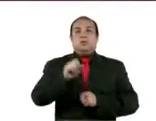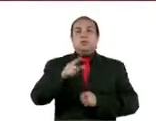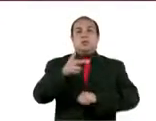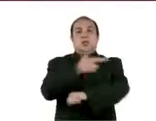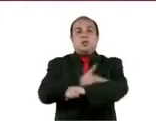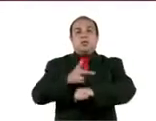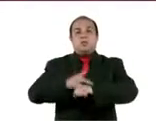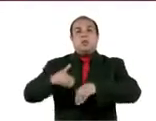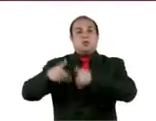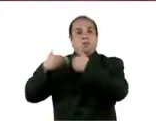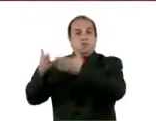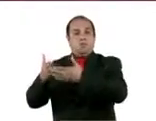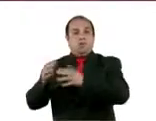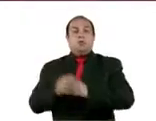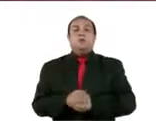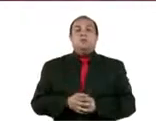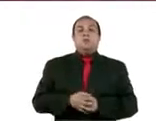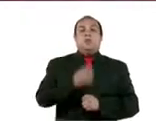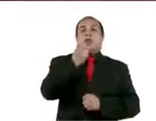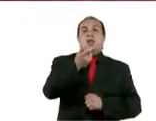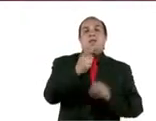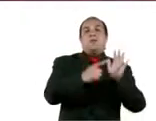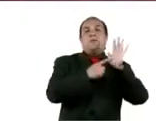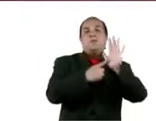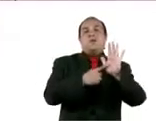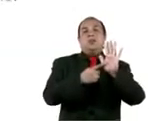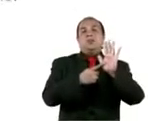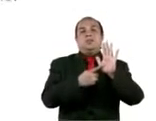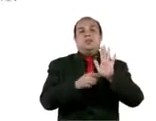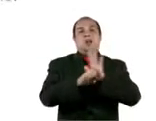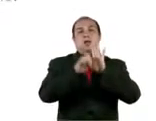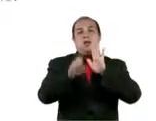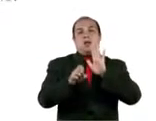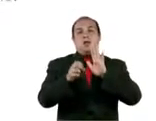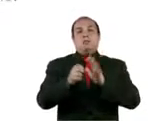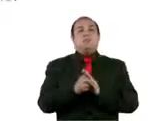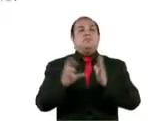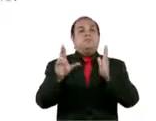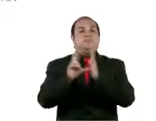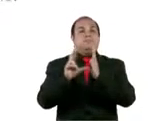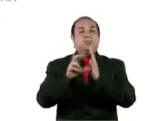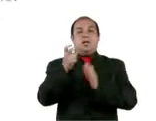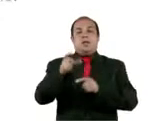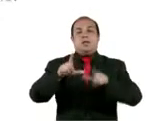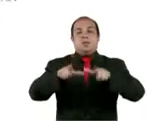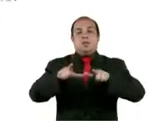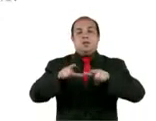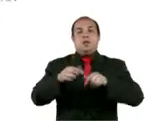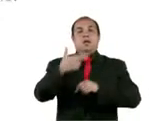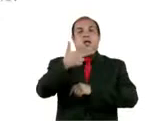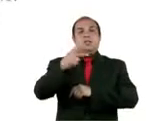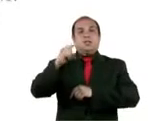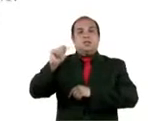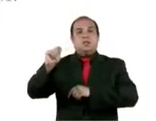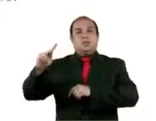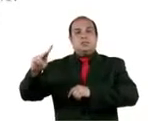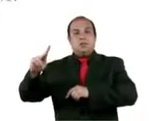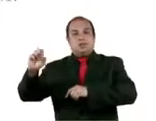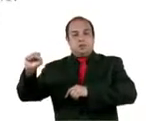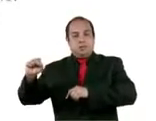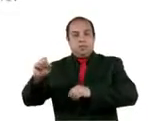la tarjeta. Aquí está el link en donde se puede registrar la persona. Es